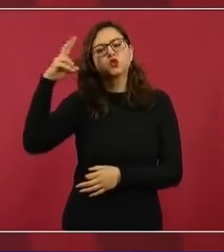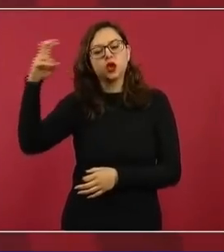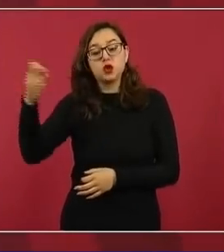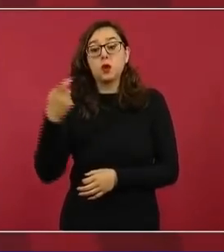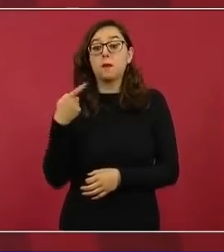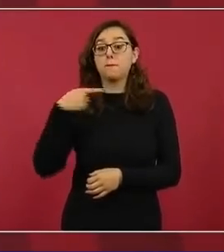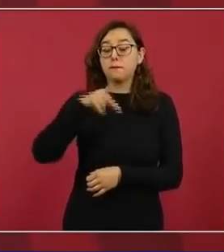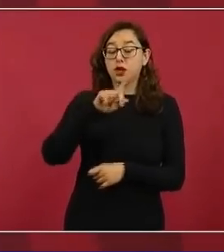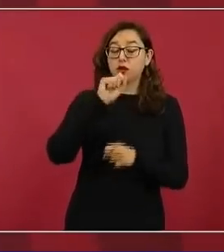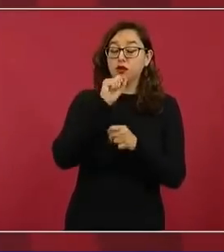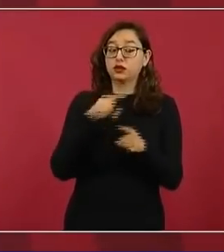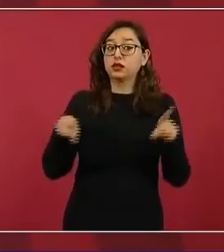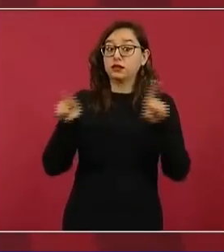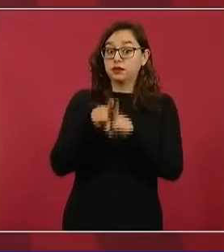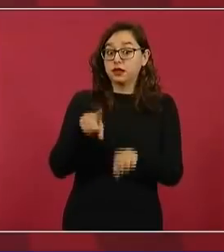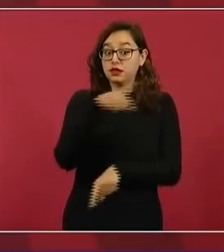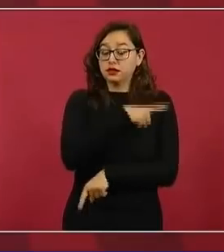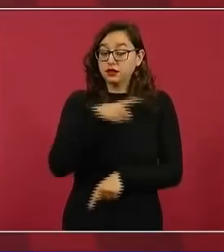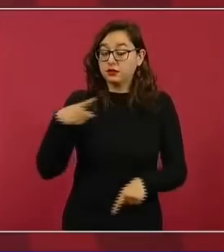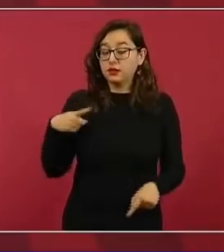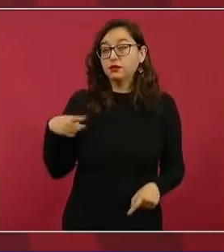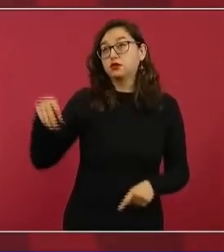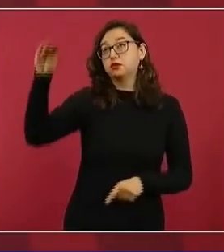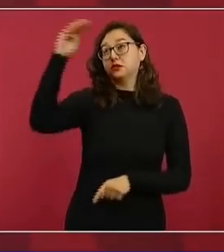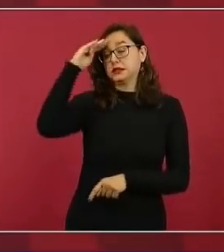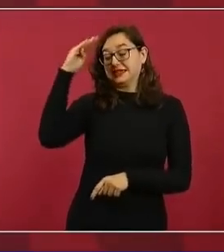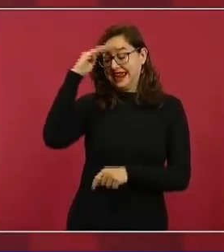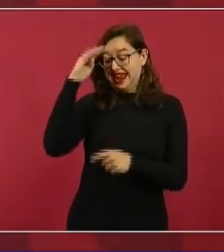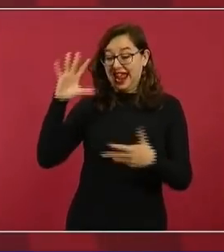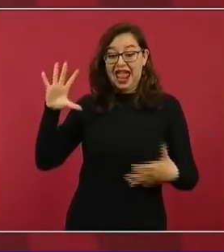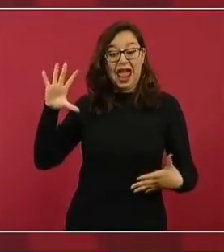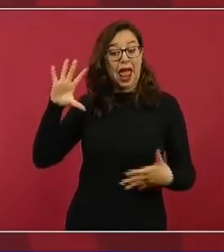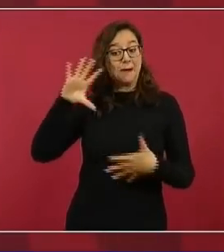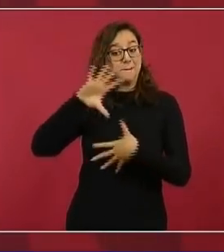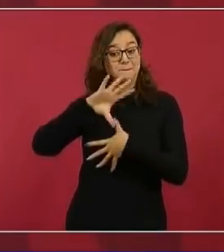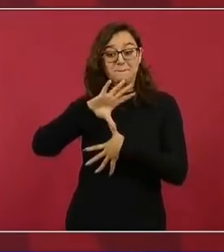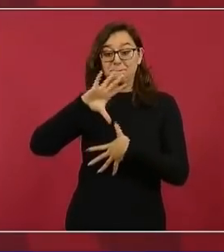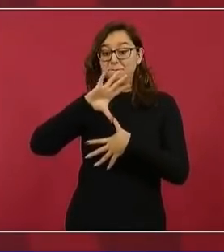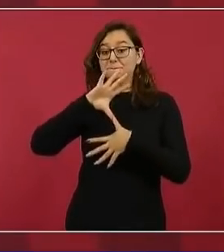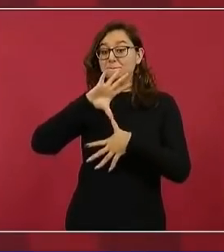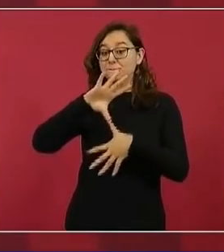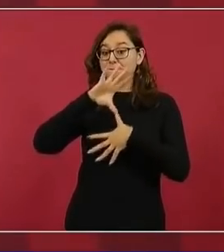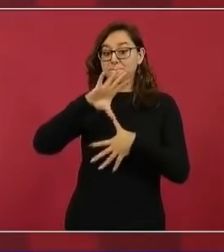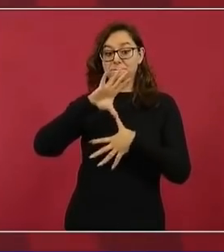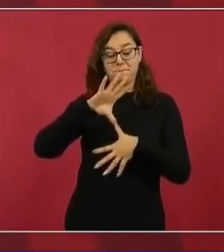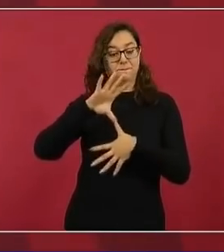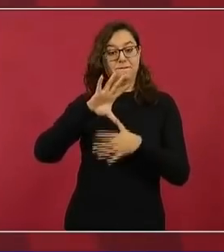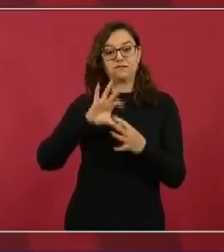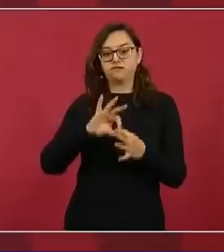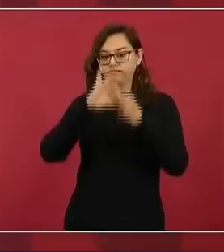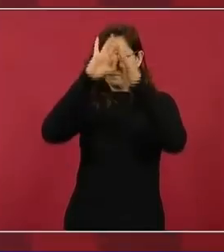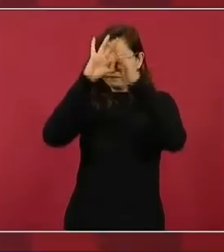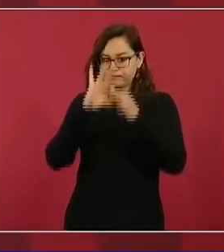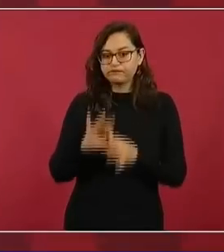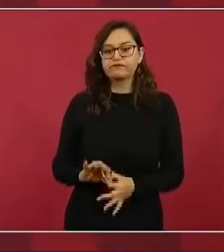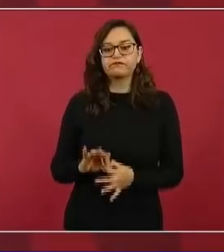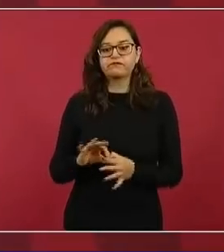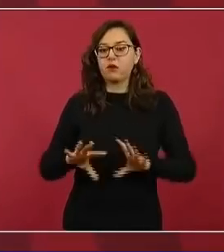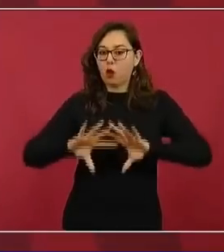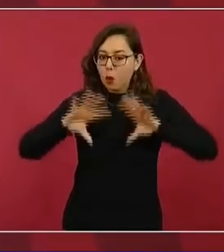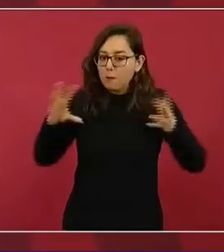integración de América. Es un cambio de